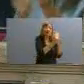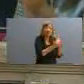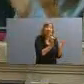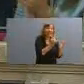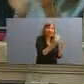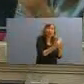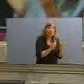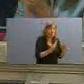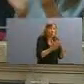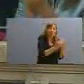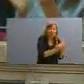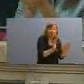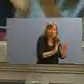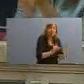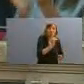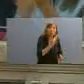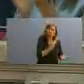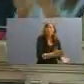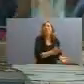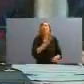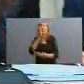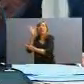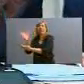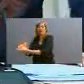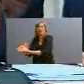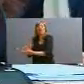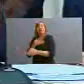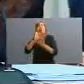condiciones para poder hacerlo. Eso también es